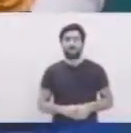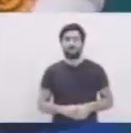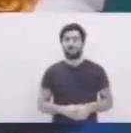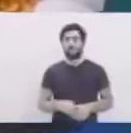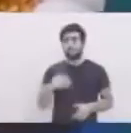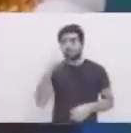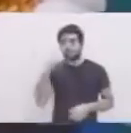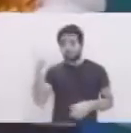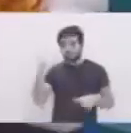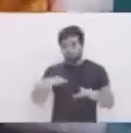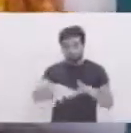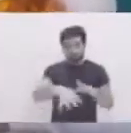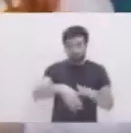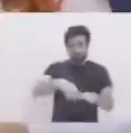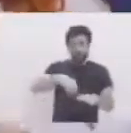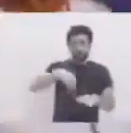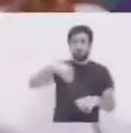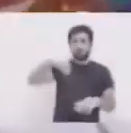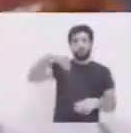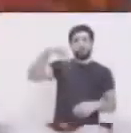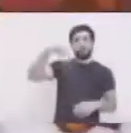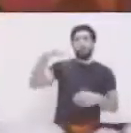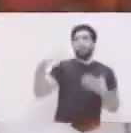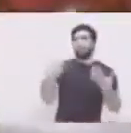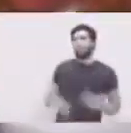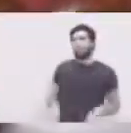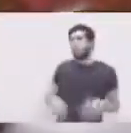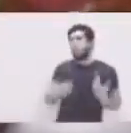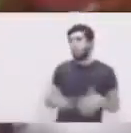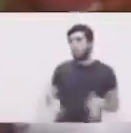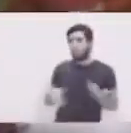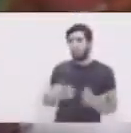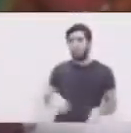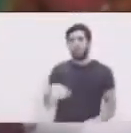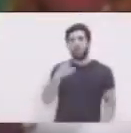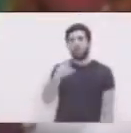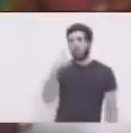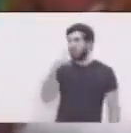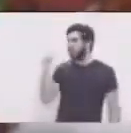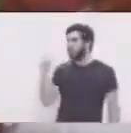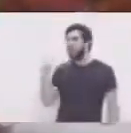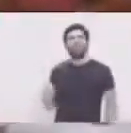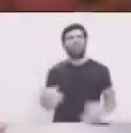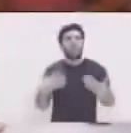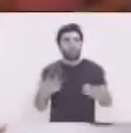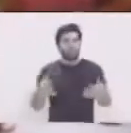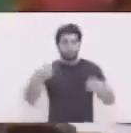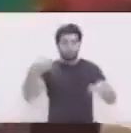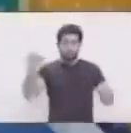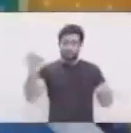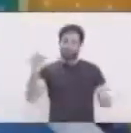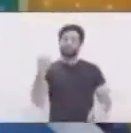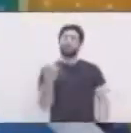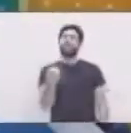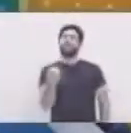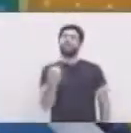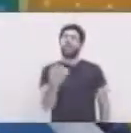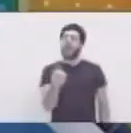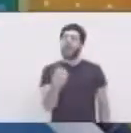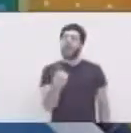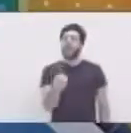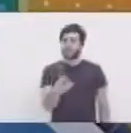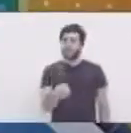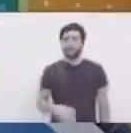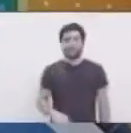Eso, muy bien. ¡Wow! Dime, ¿qué encontraste en la bolsa? Un pañuelo verde. Un pañuelo